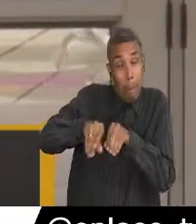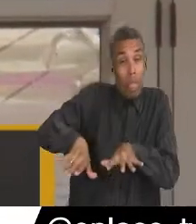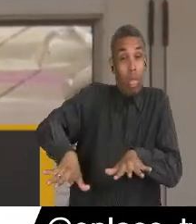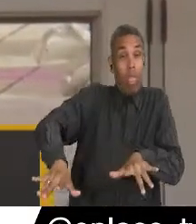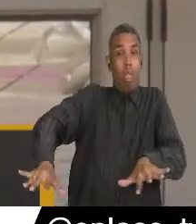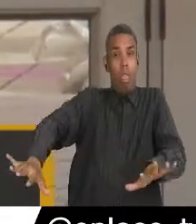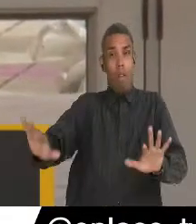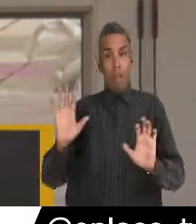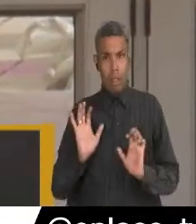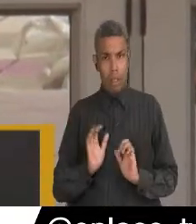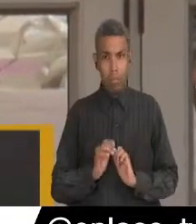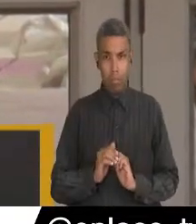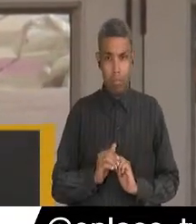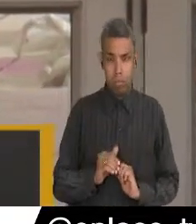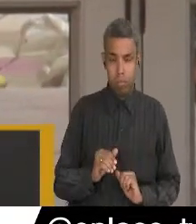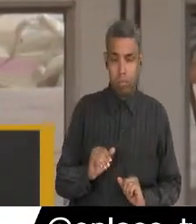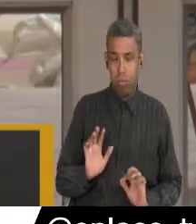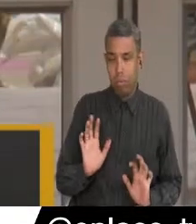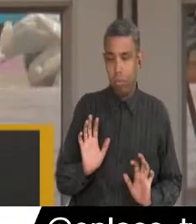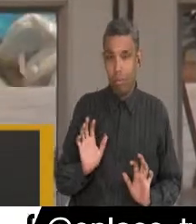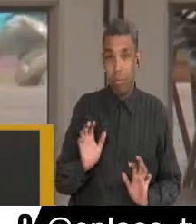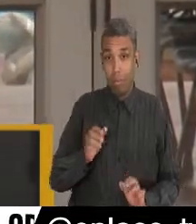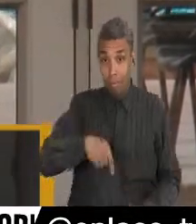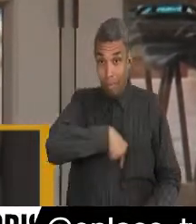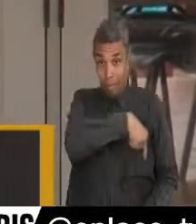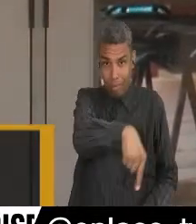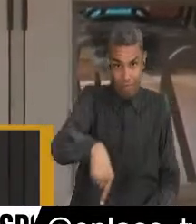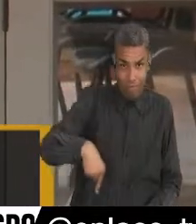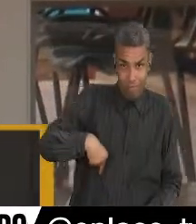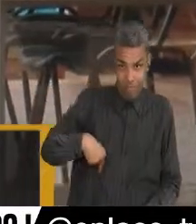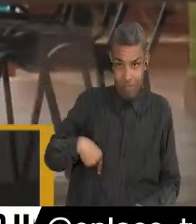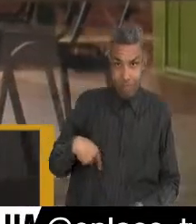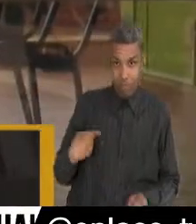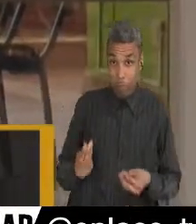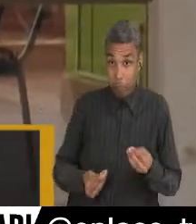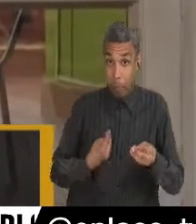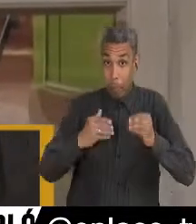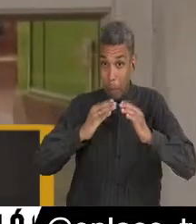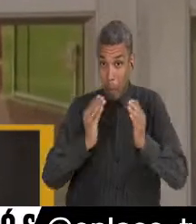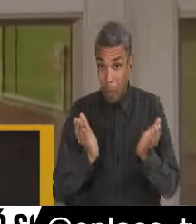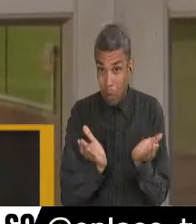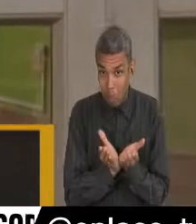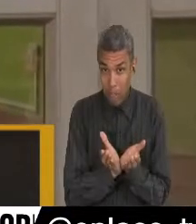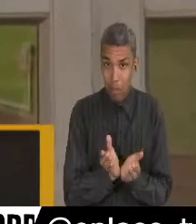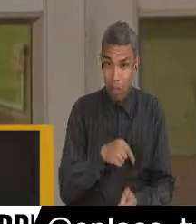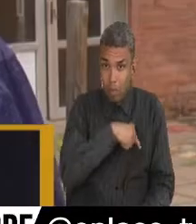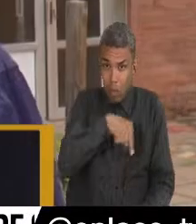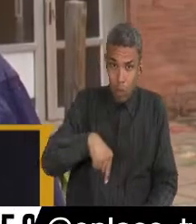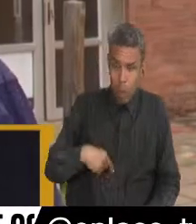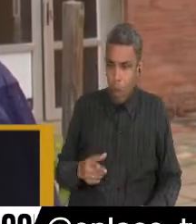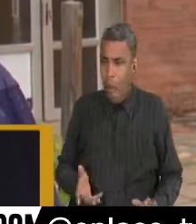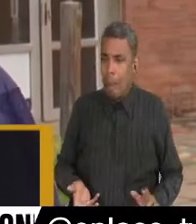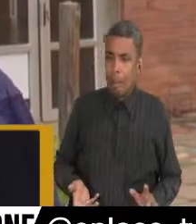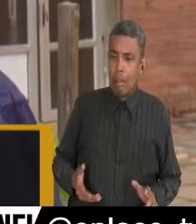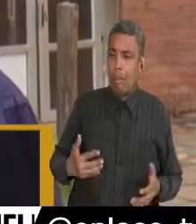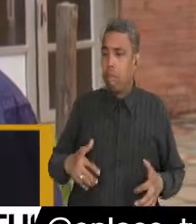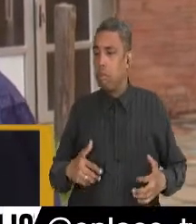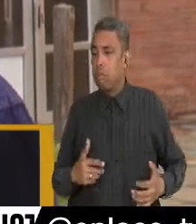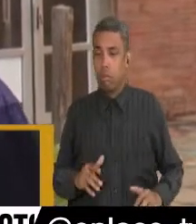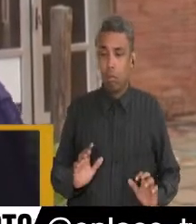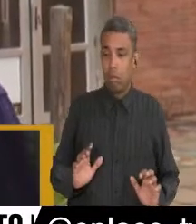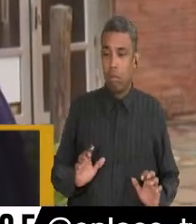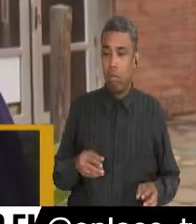pues nosotros como ente de seguridad y de seguridad del colegio tuvimos la precaución de recibir un paquete, que ya el